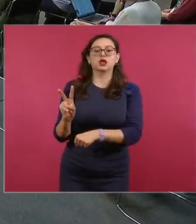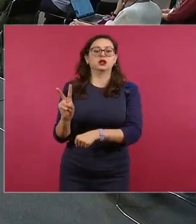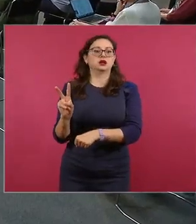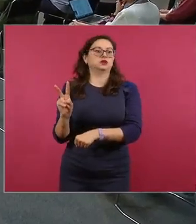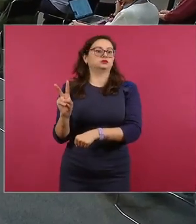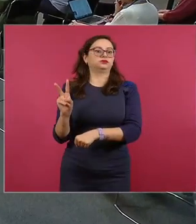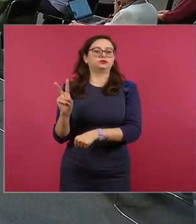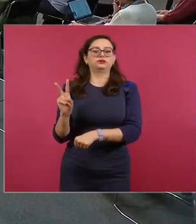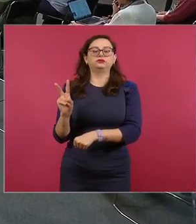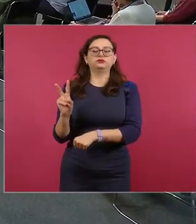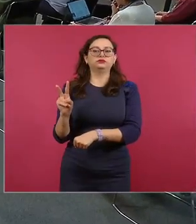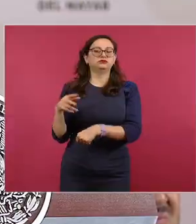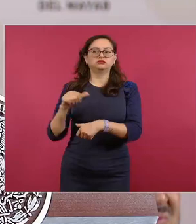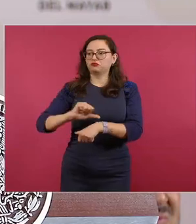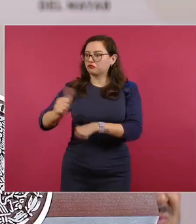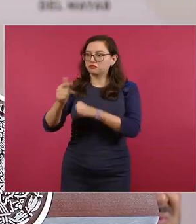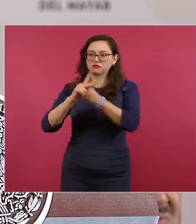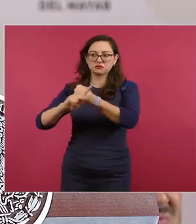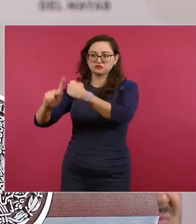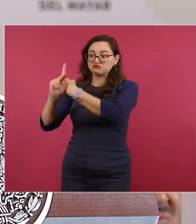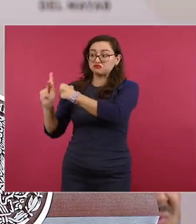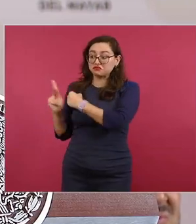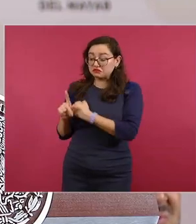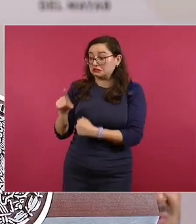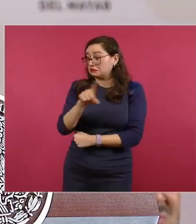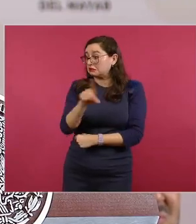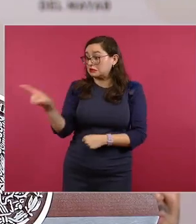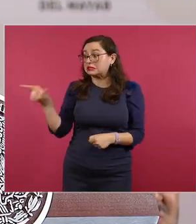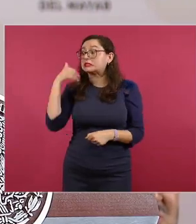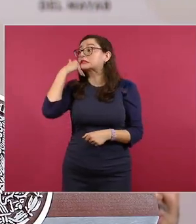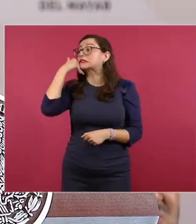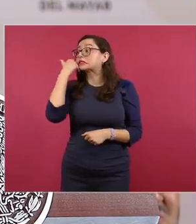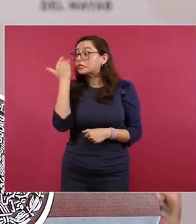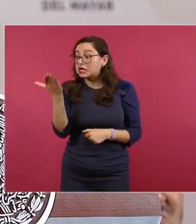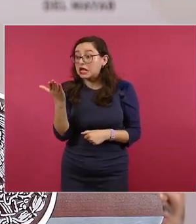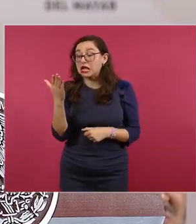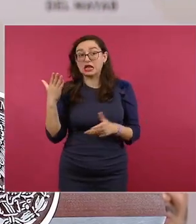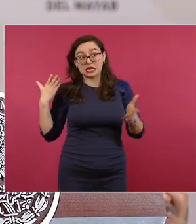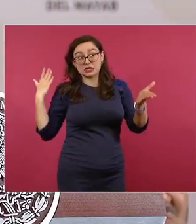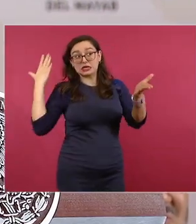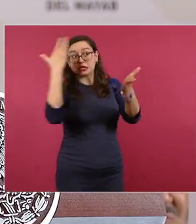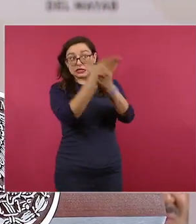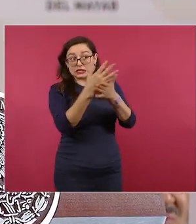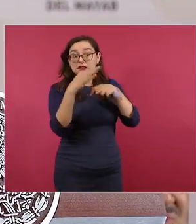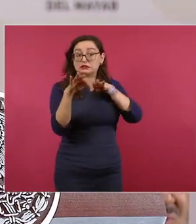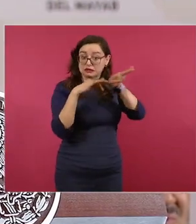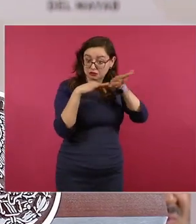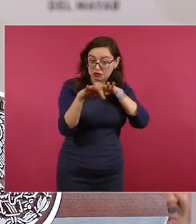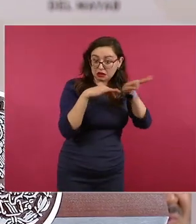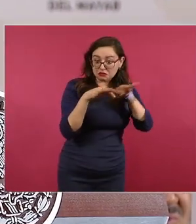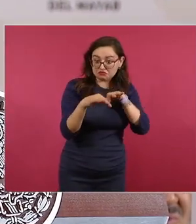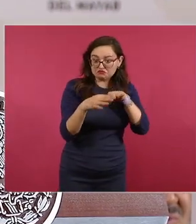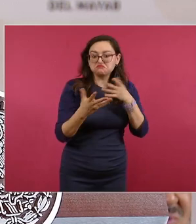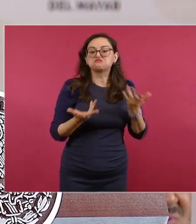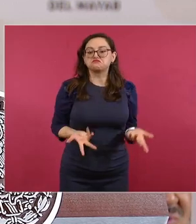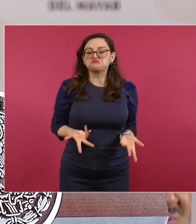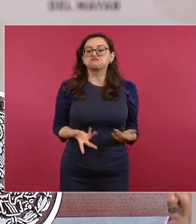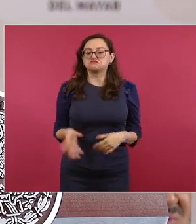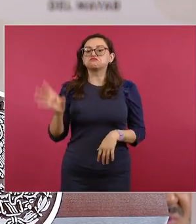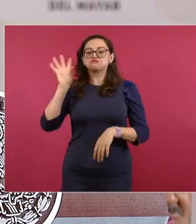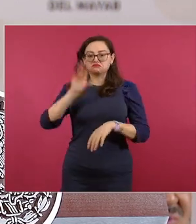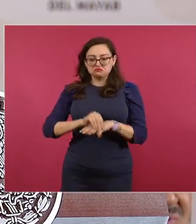de otros países, puede hacer su solicitud y han entrado por esa